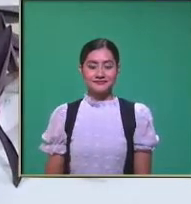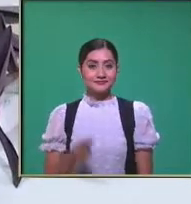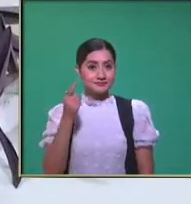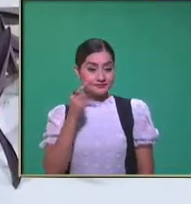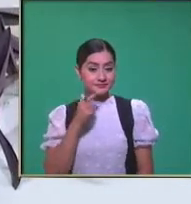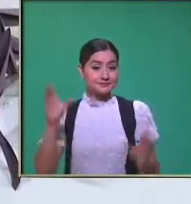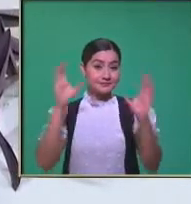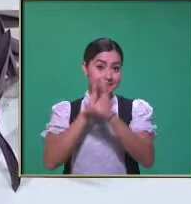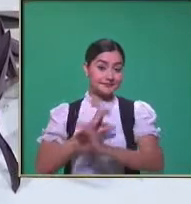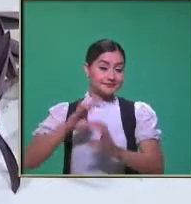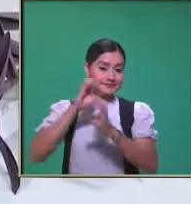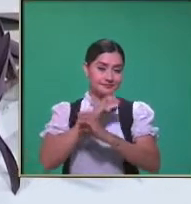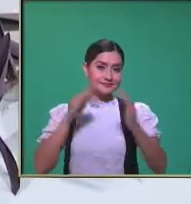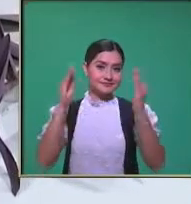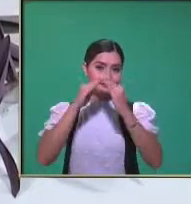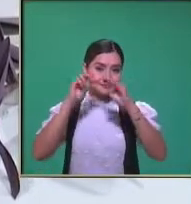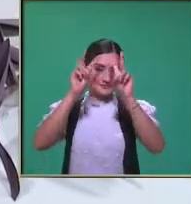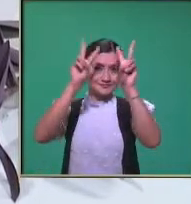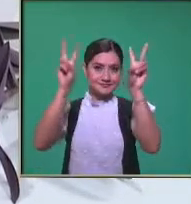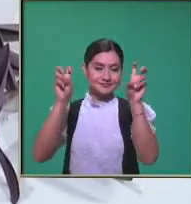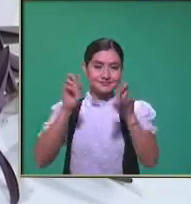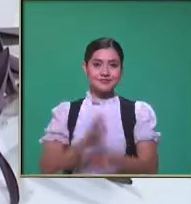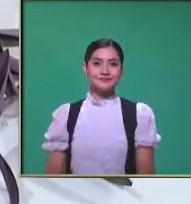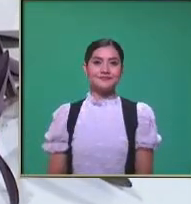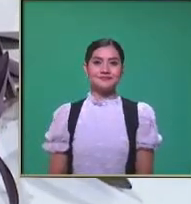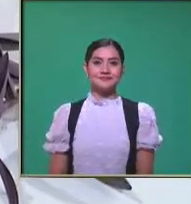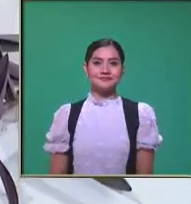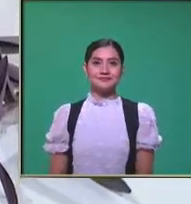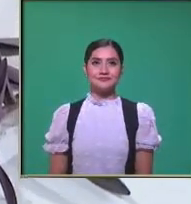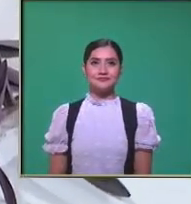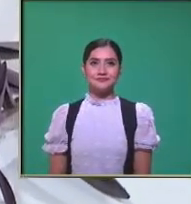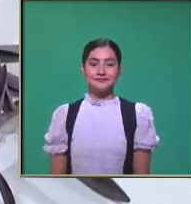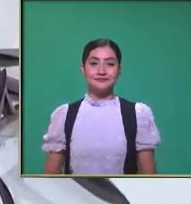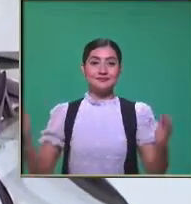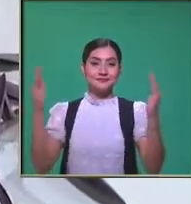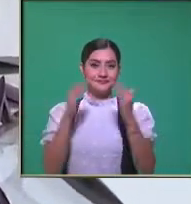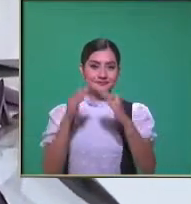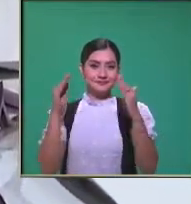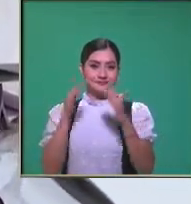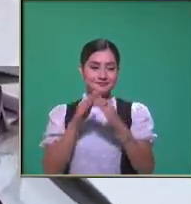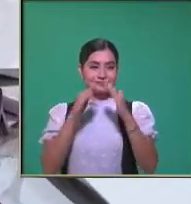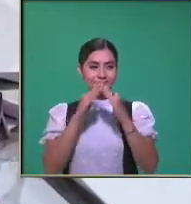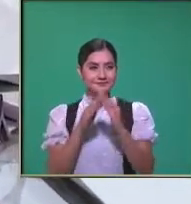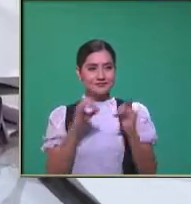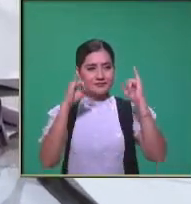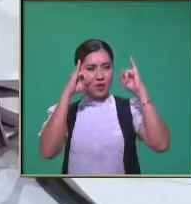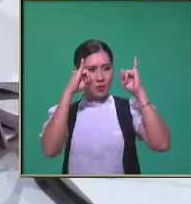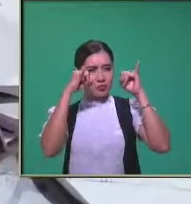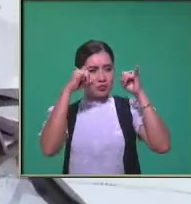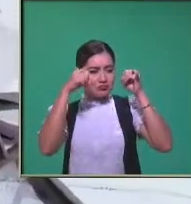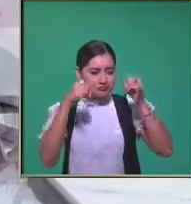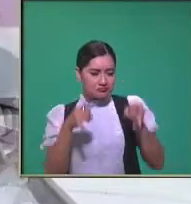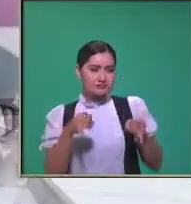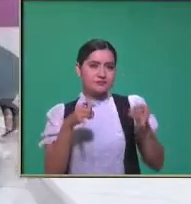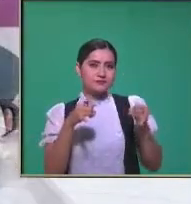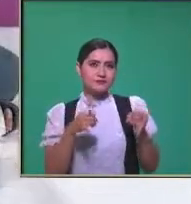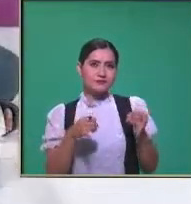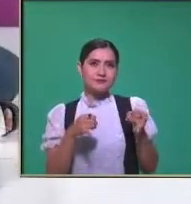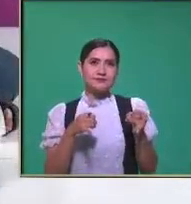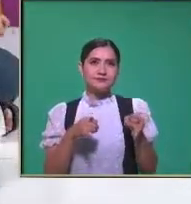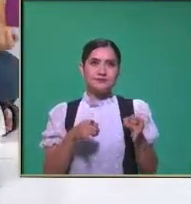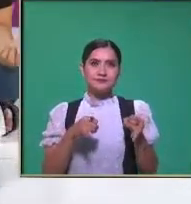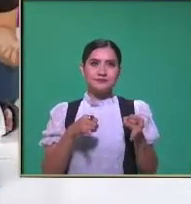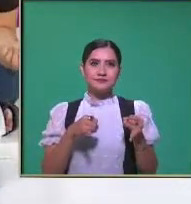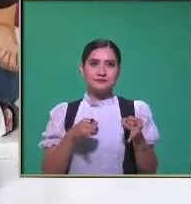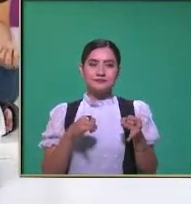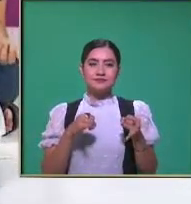a cantarla. Dice así. Yo tengo una casita que es así, así. Que cuando sale